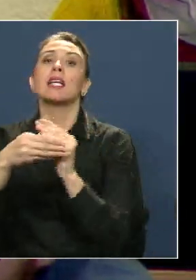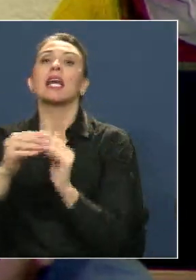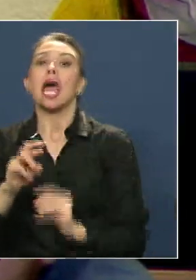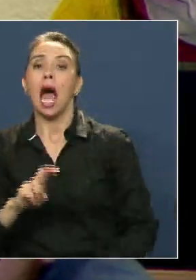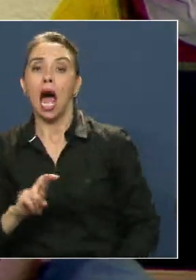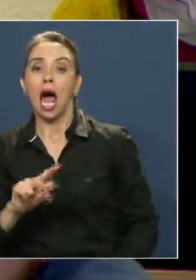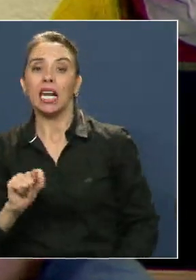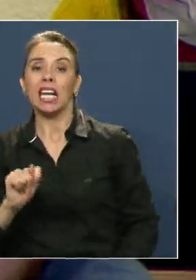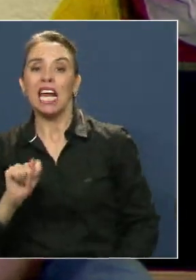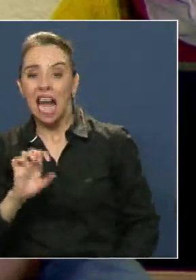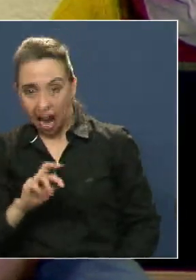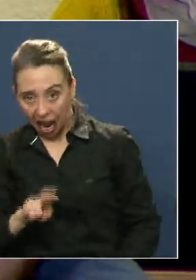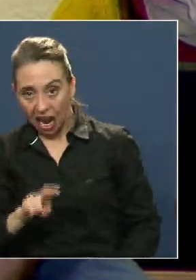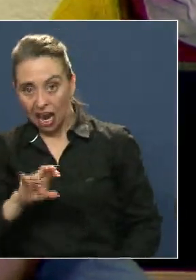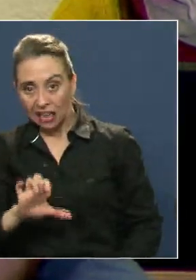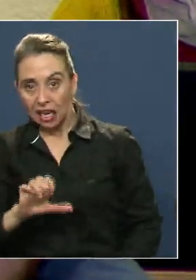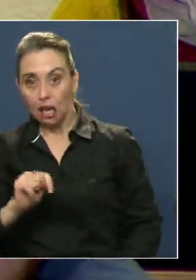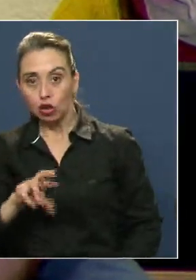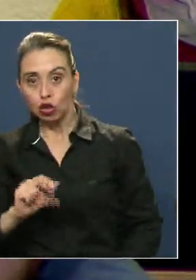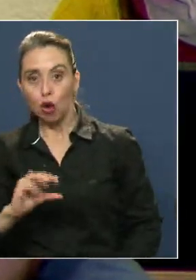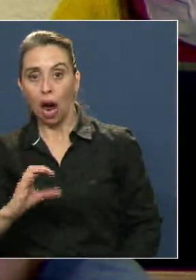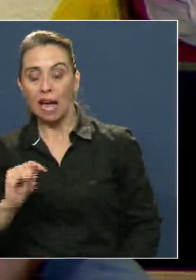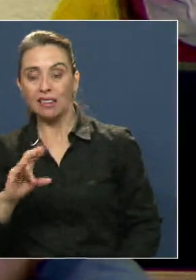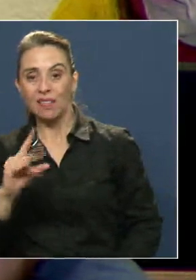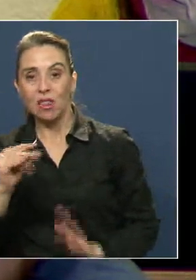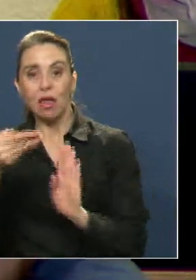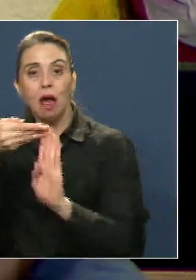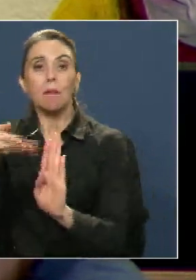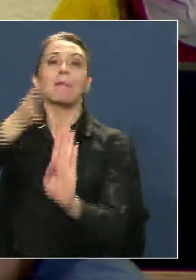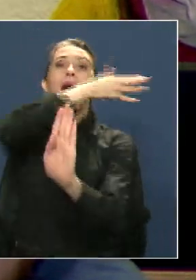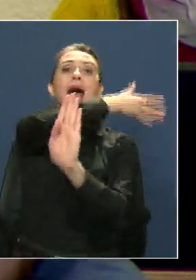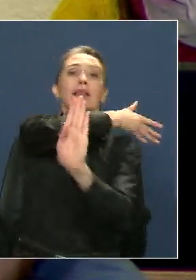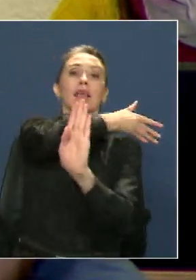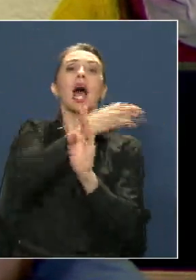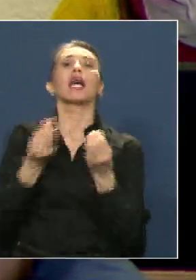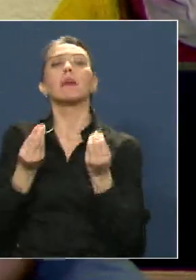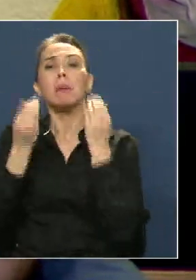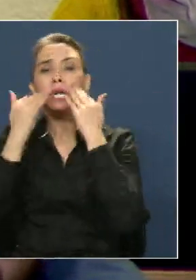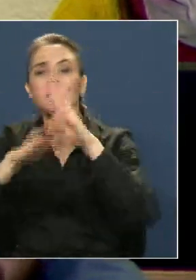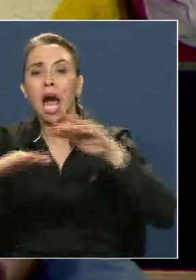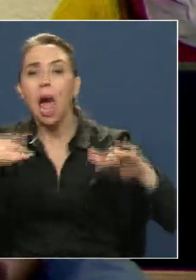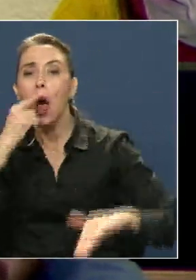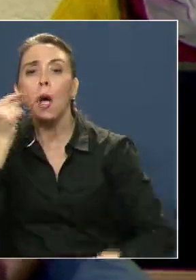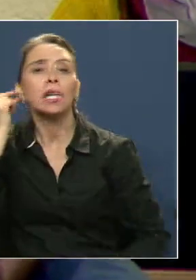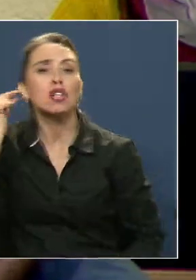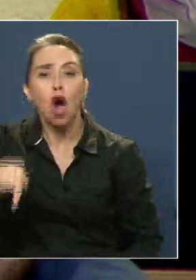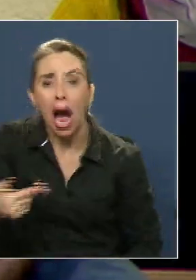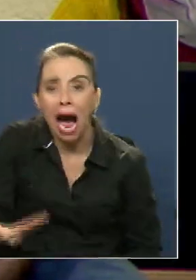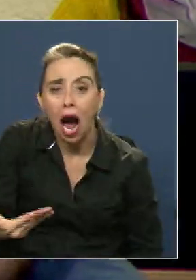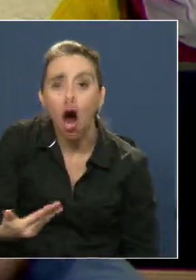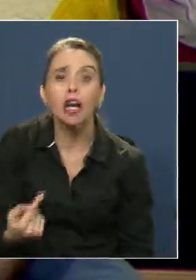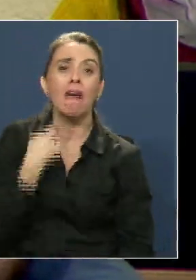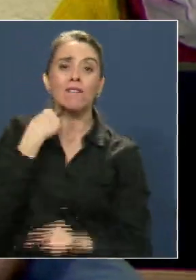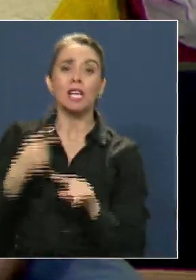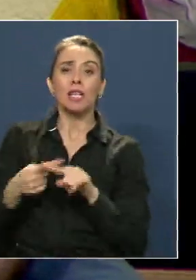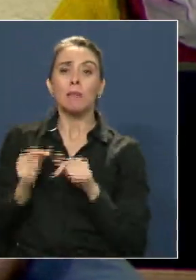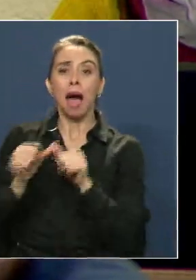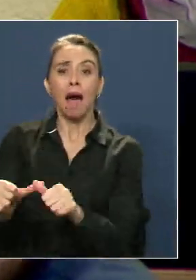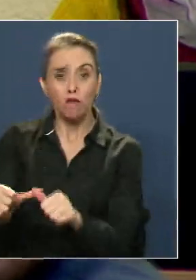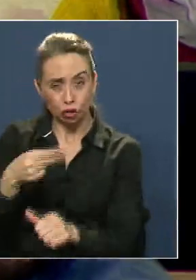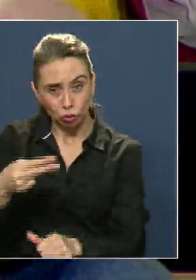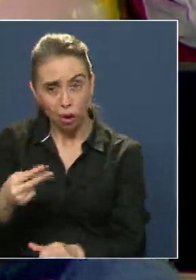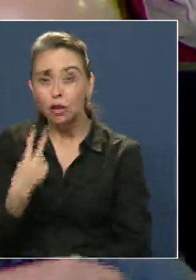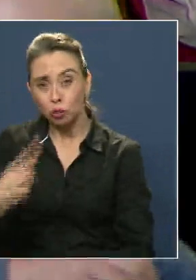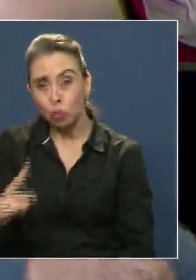qué pasa hoy con aquellos niños y niñas que pueden ser y que están siendo víctimas de abuso sexual. Son vidas en